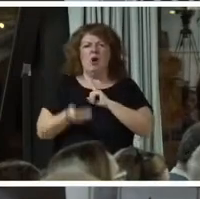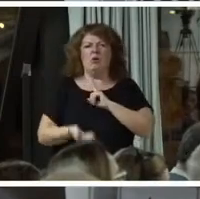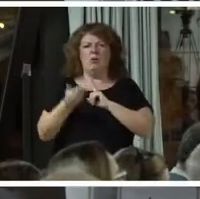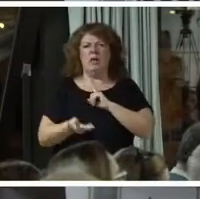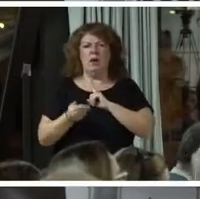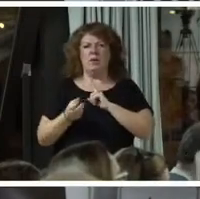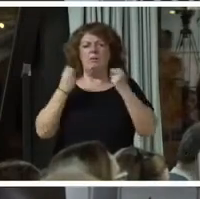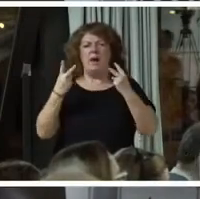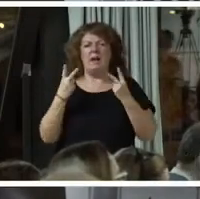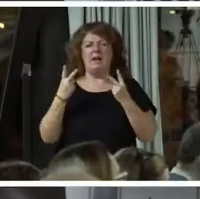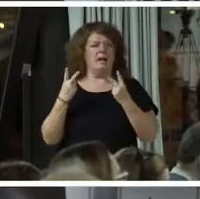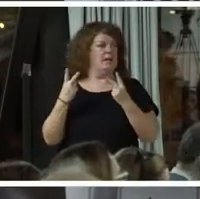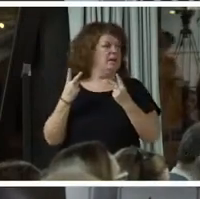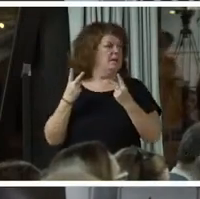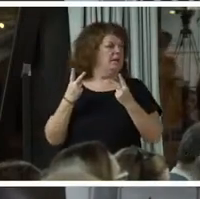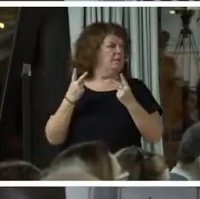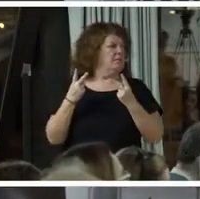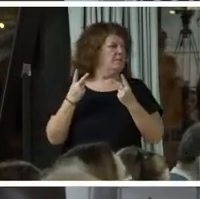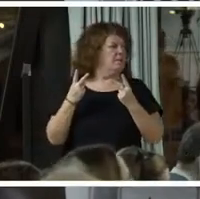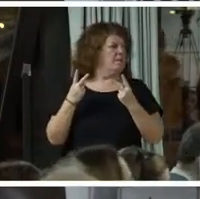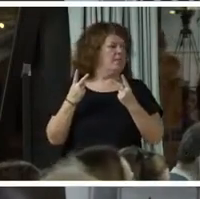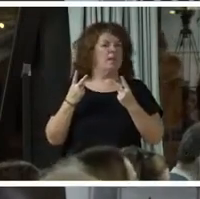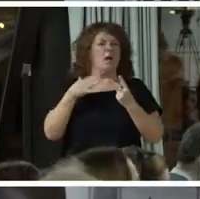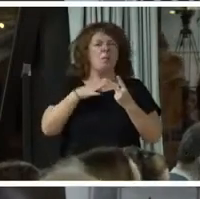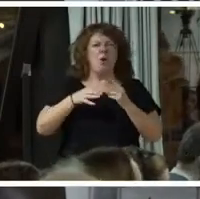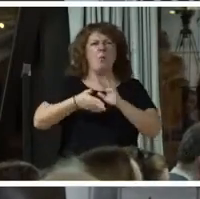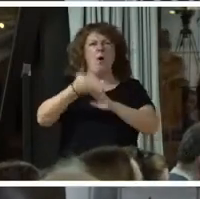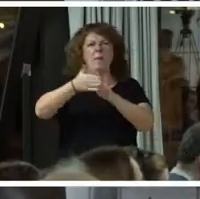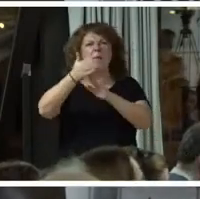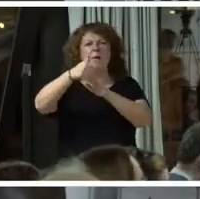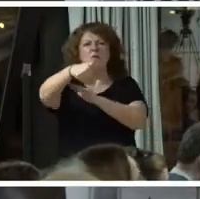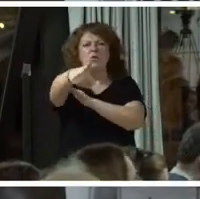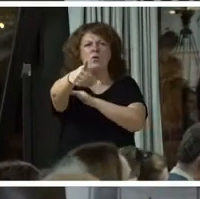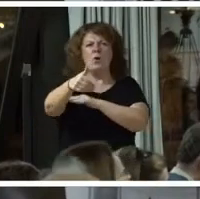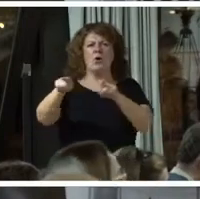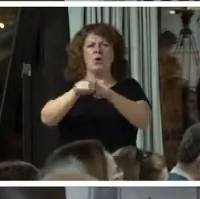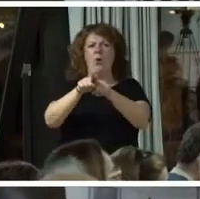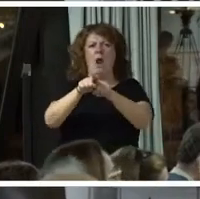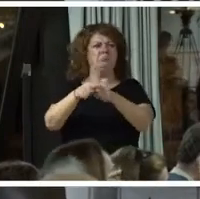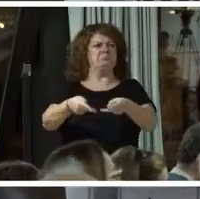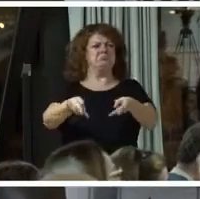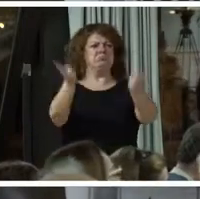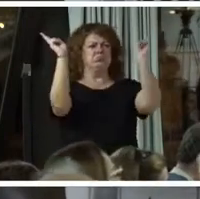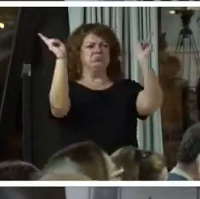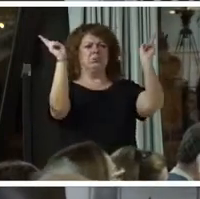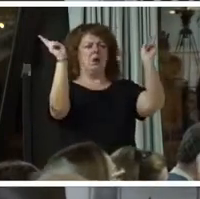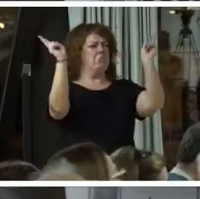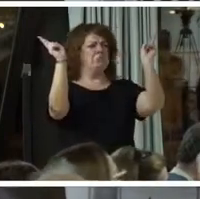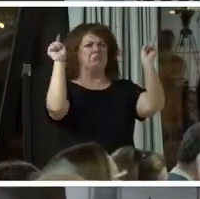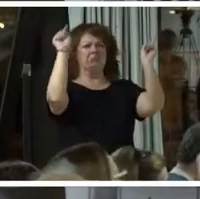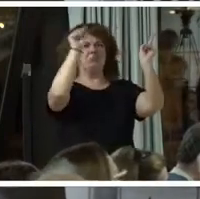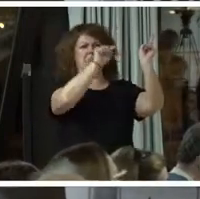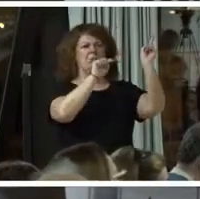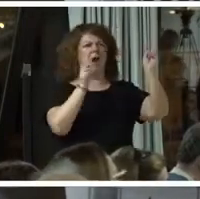crucial por lo que supone en sí misma y también por lo que puede suponer de abrir la veda para que le pueda pasar el día de mañana a